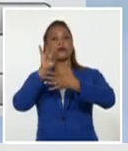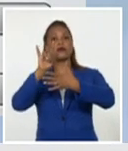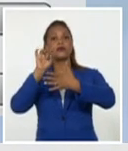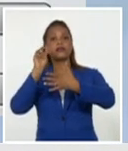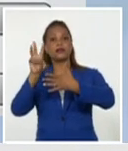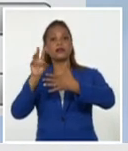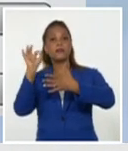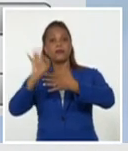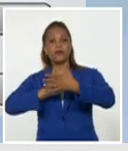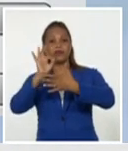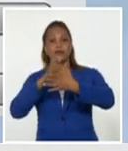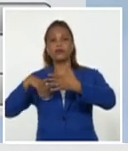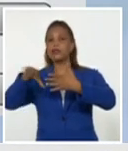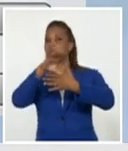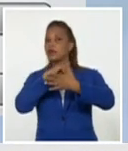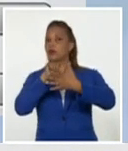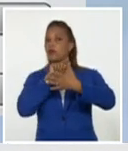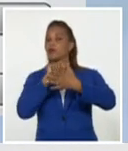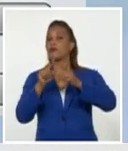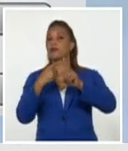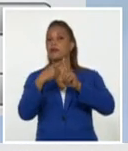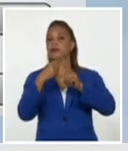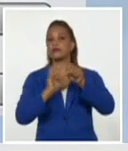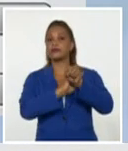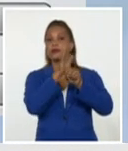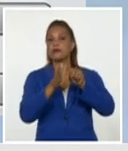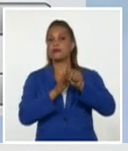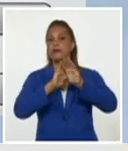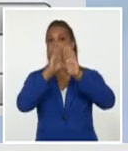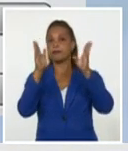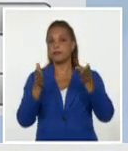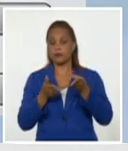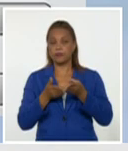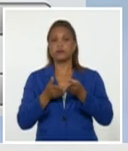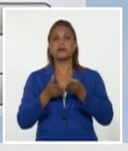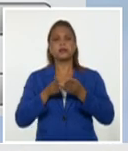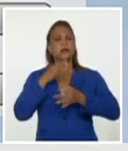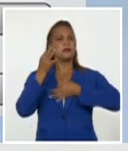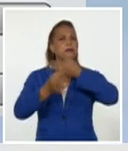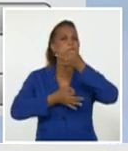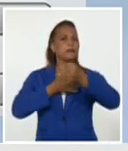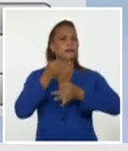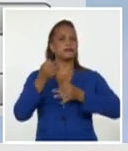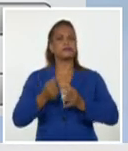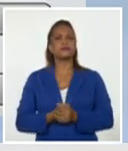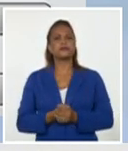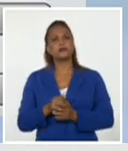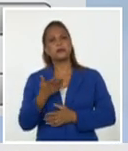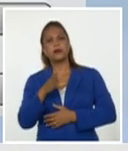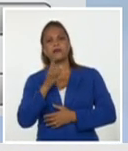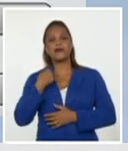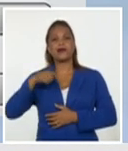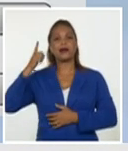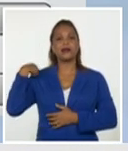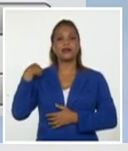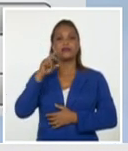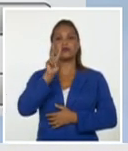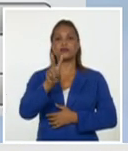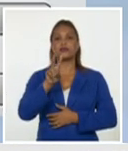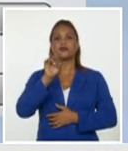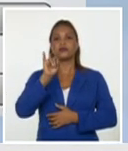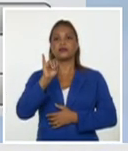40,93% de todos los casos diagnosticados en el mundo, estamos hablando de ayer